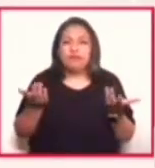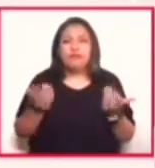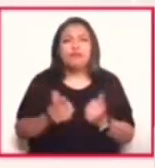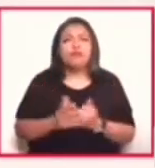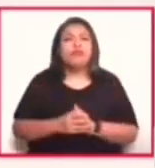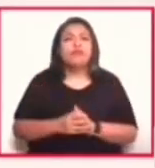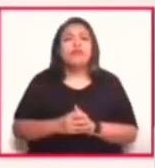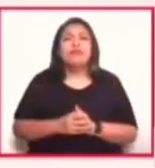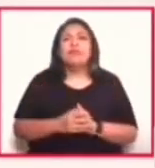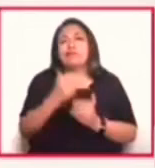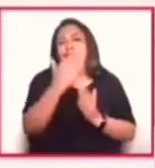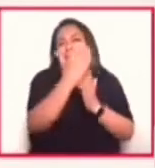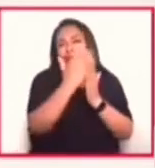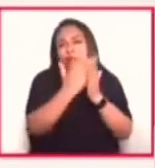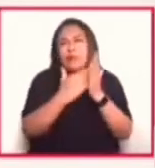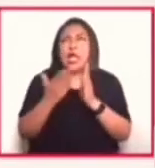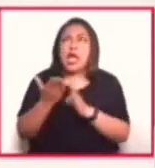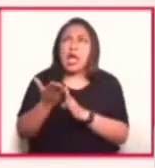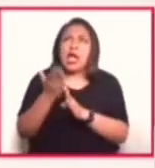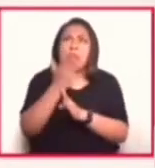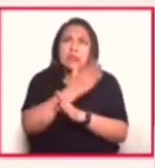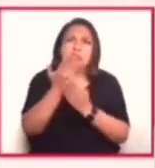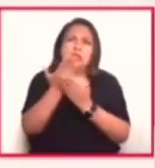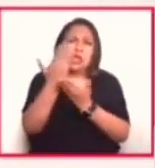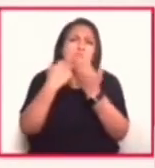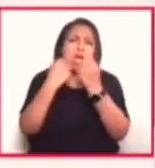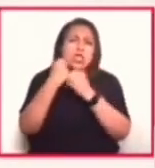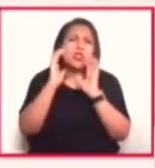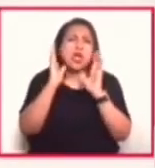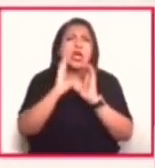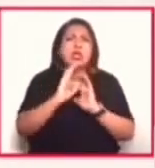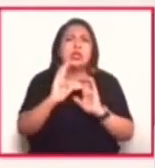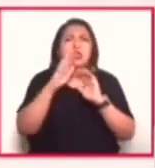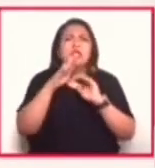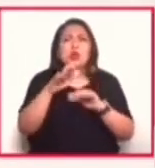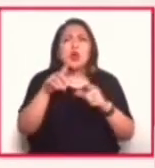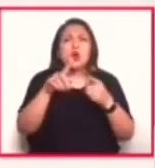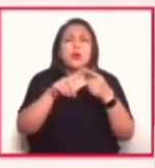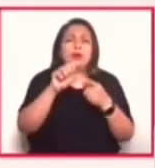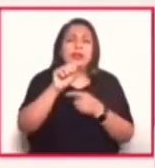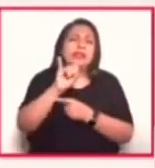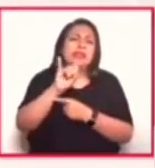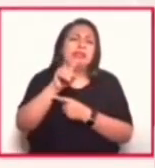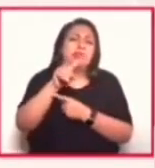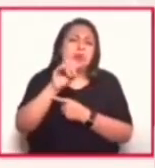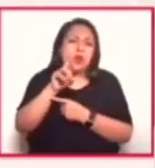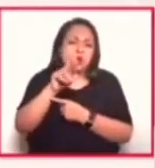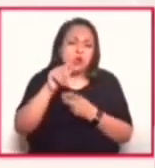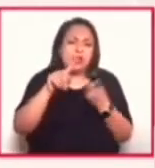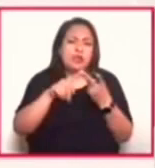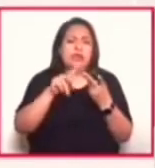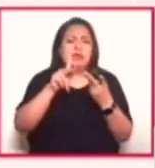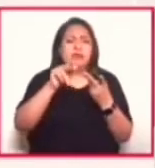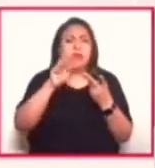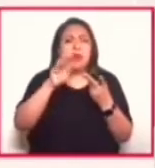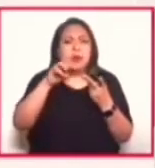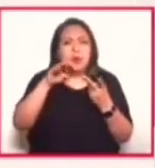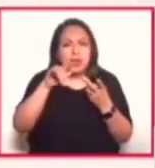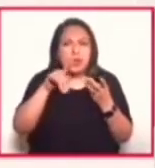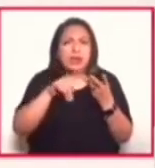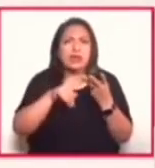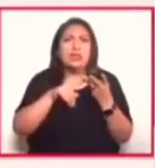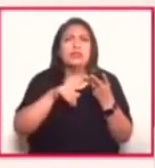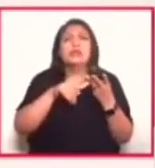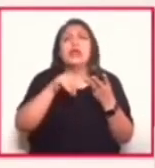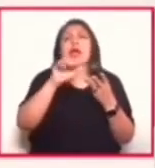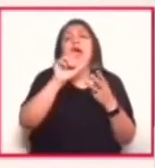el repertorio que hemos cantado durante varios años de Silvio Rodríguez, de Pablo Milanés, de Alfonsina y el